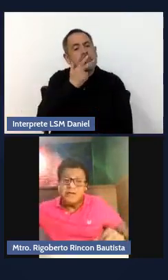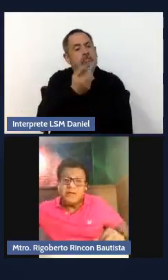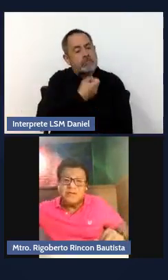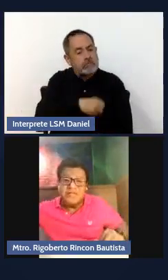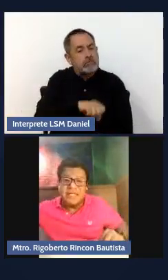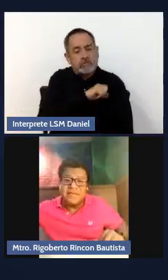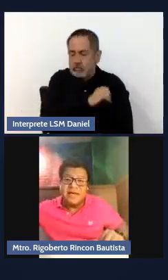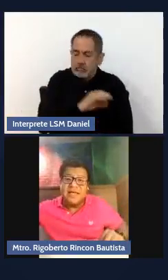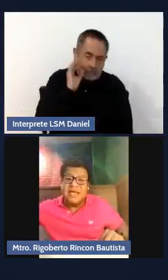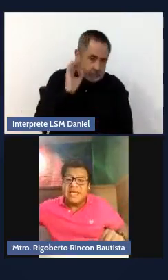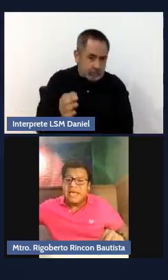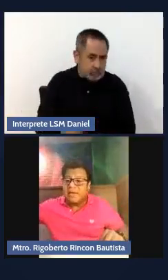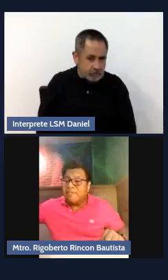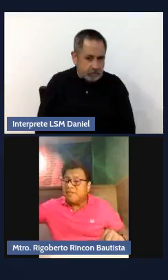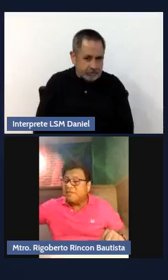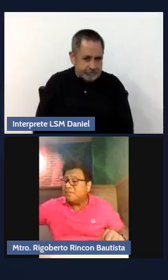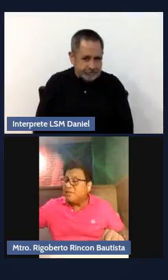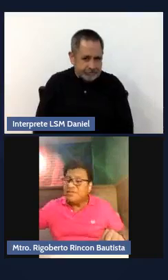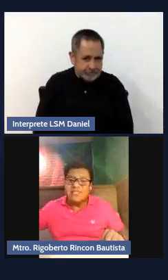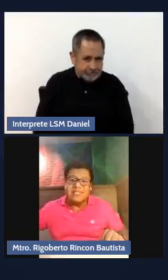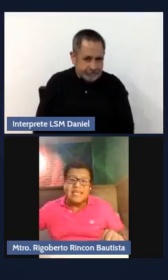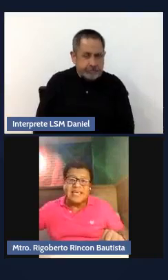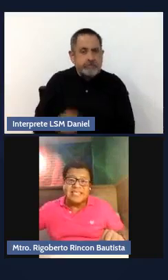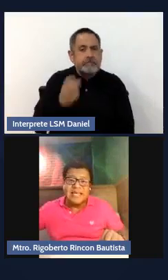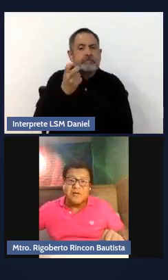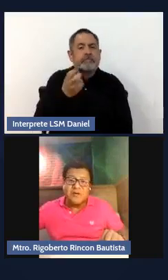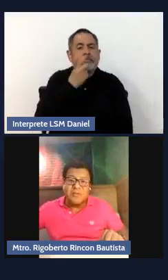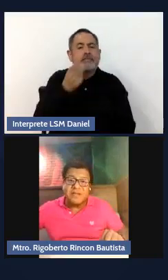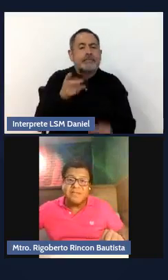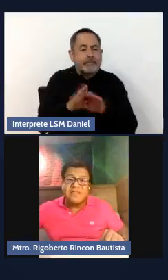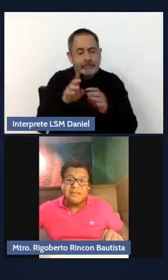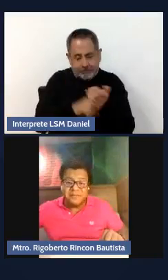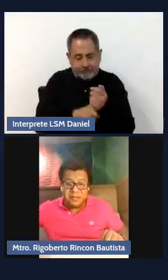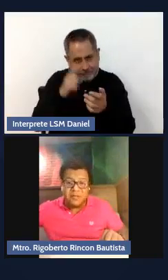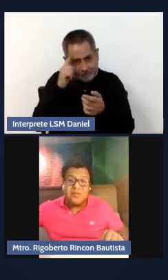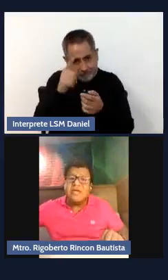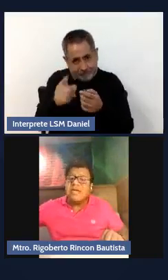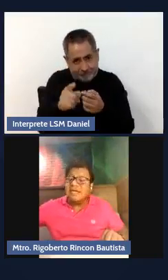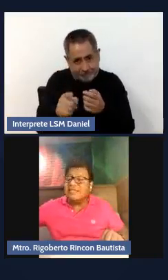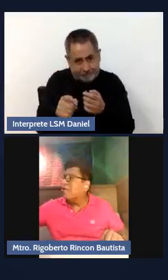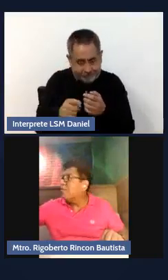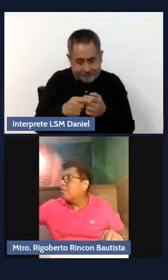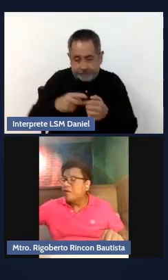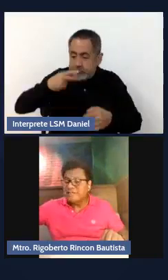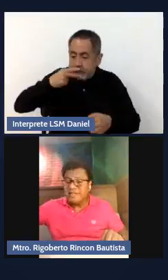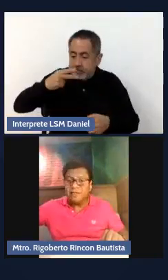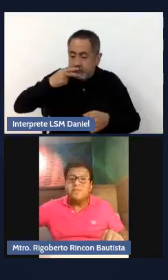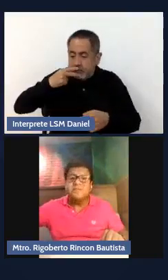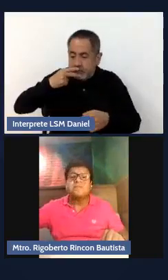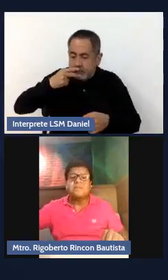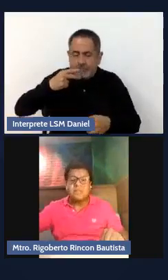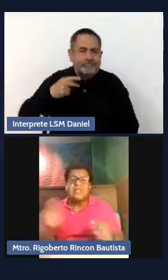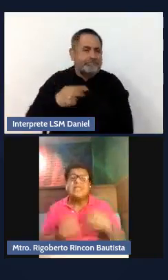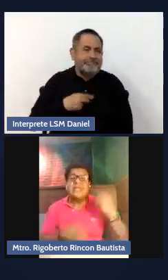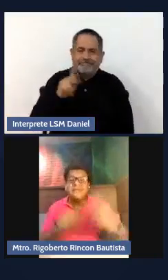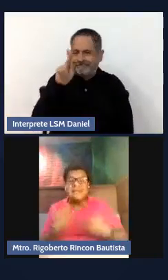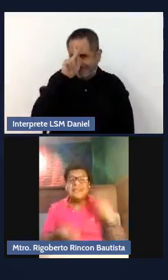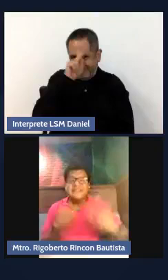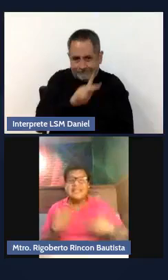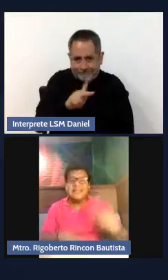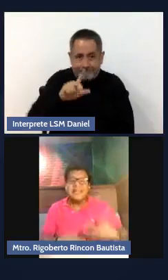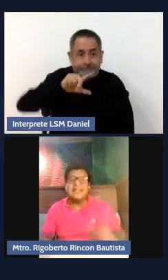llama, que por eso dice que es algo completamente prematuro, que es algo progresivo y que va a